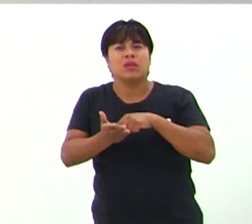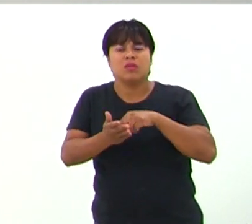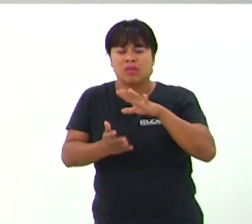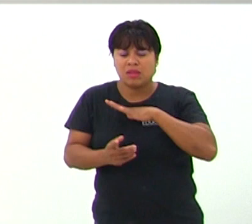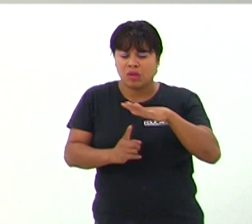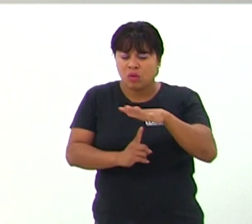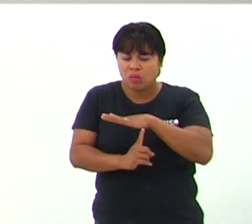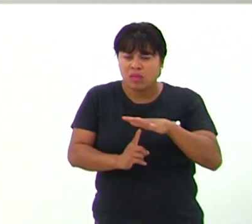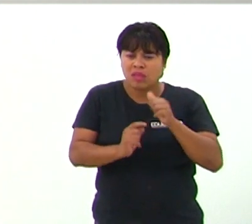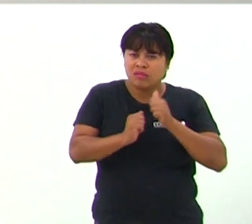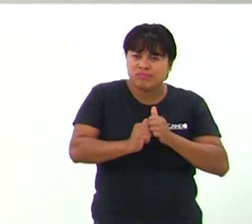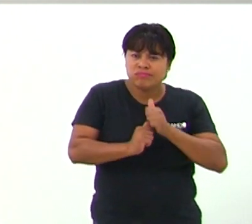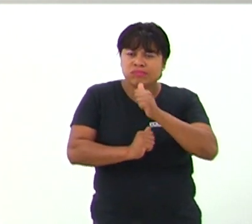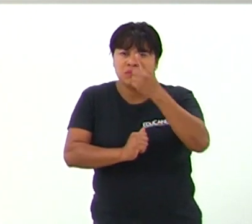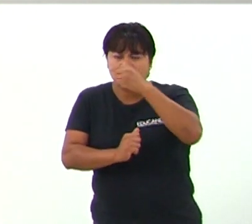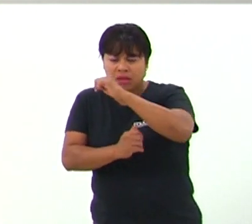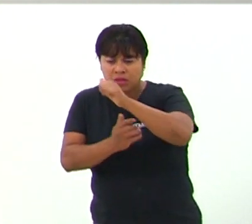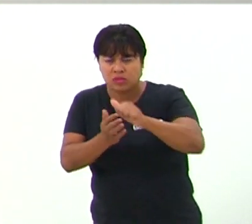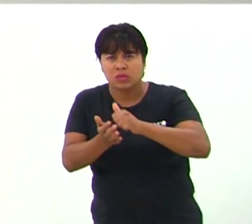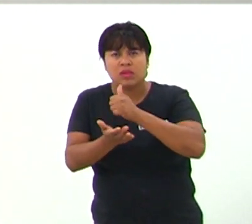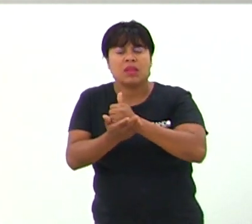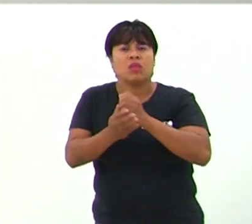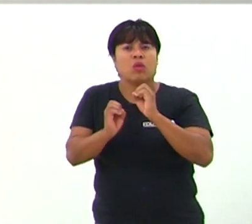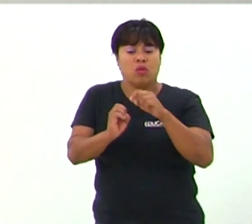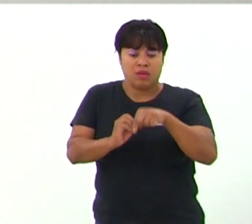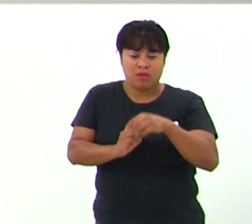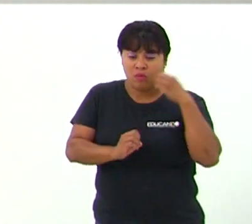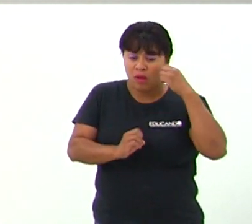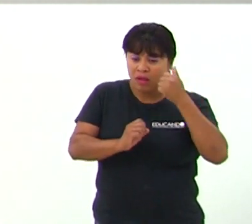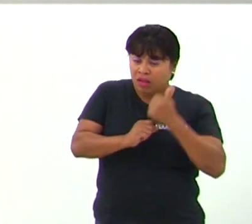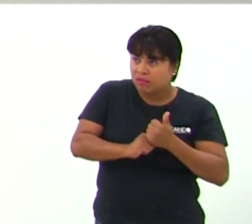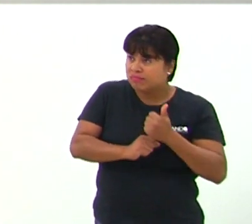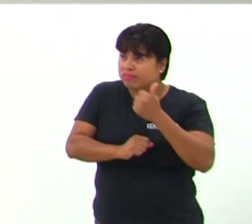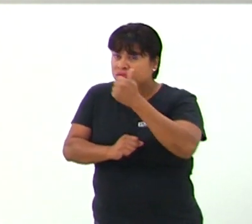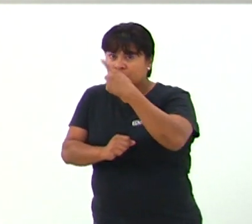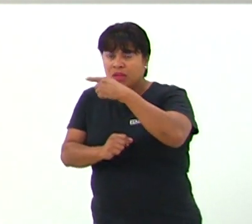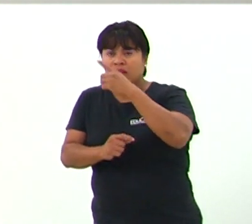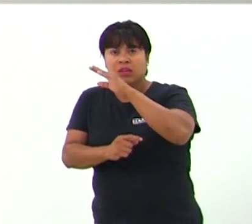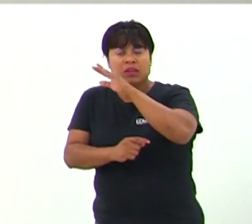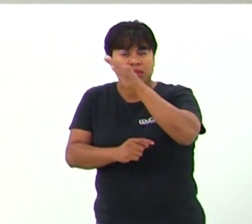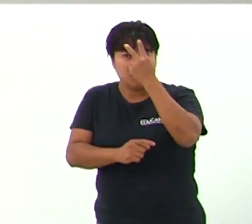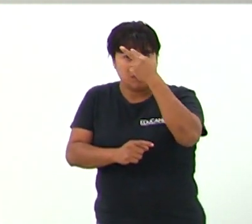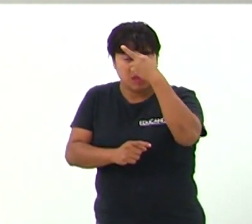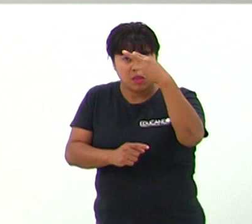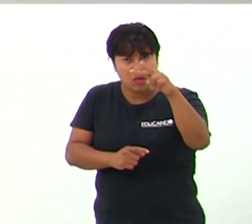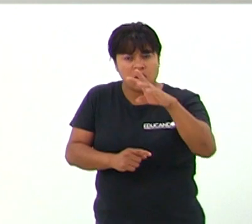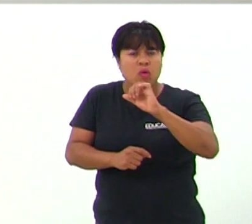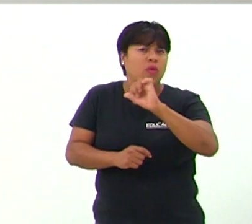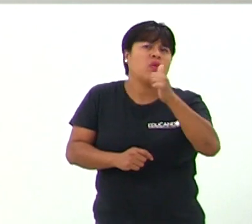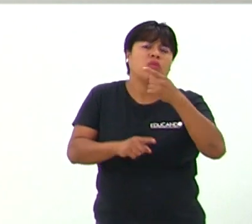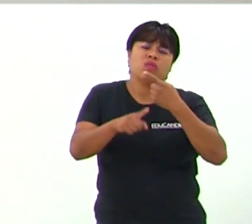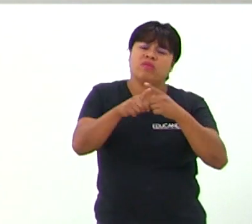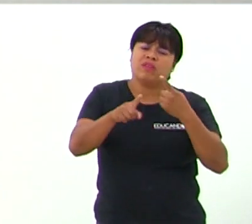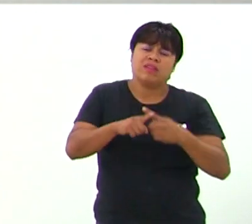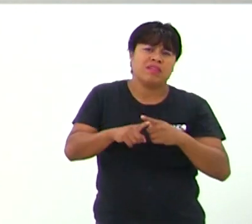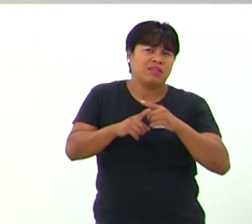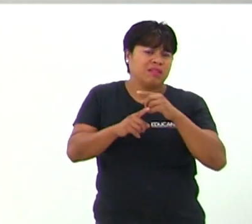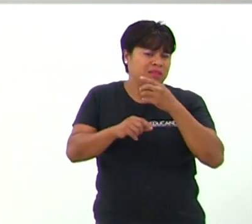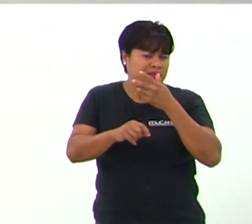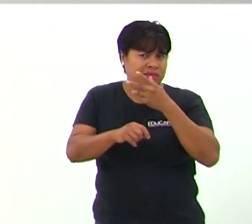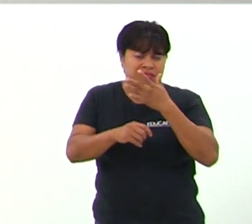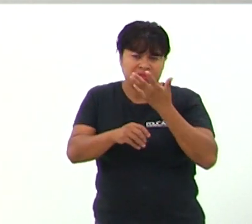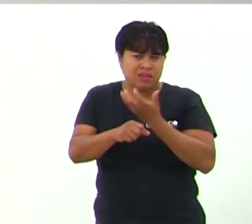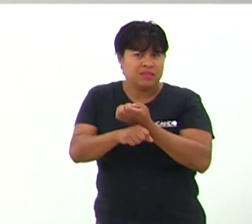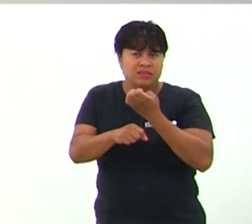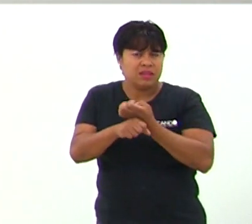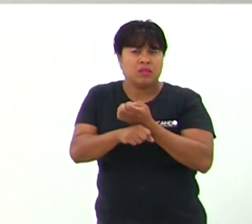comunidad y viajas a la ciudad de Oaxaca, o si estás en Oaxaca y viajas a la Ciudad de México o a otro estado, en algún